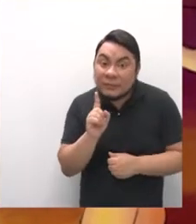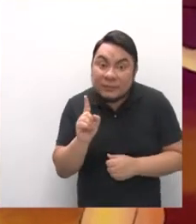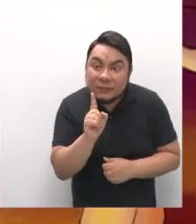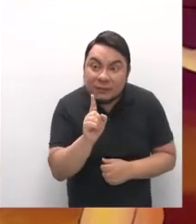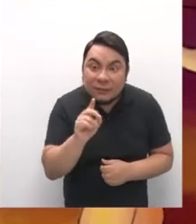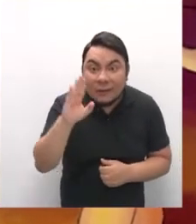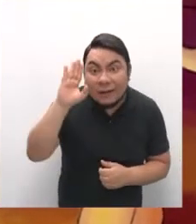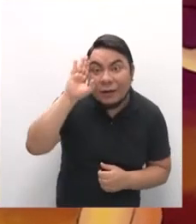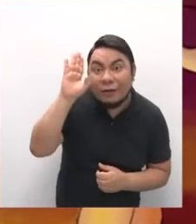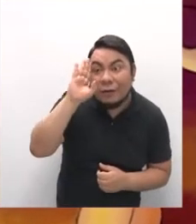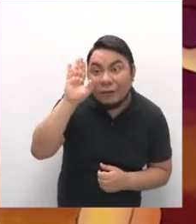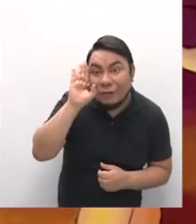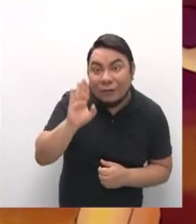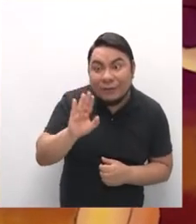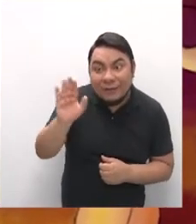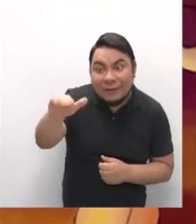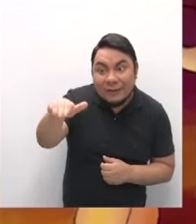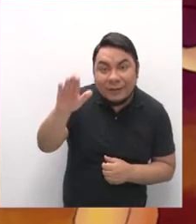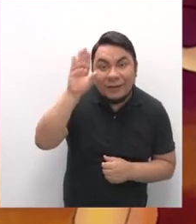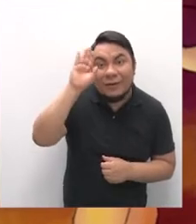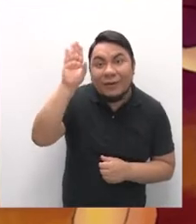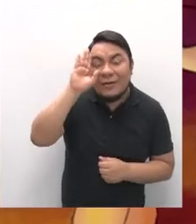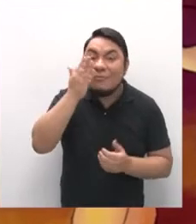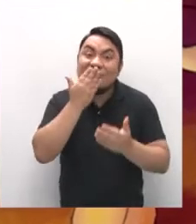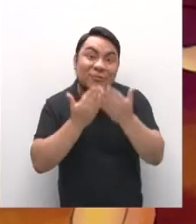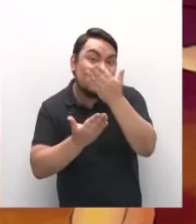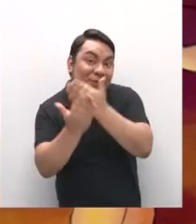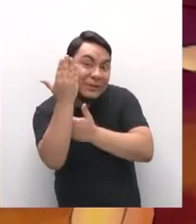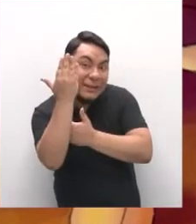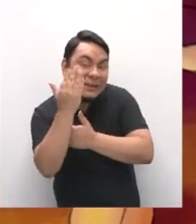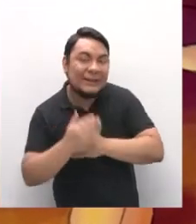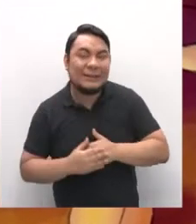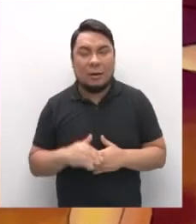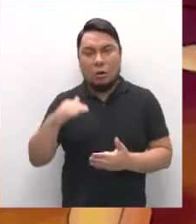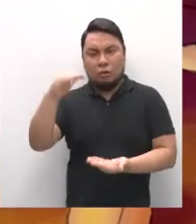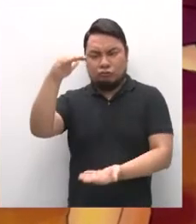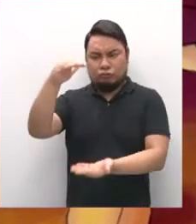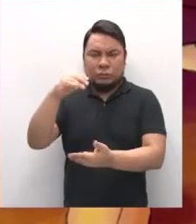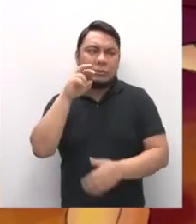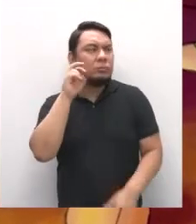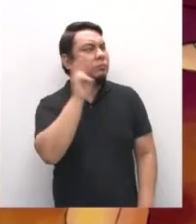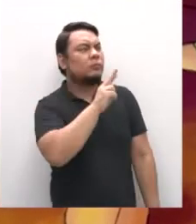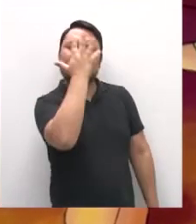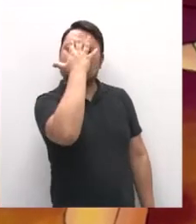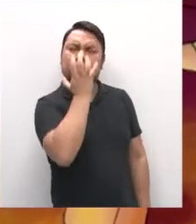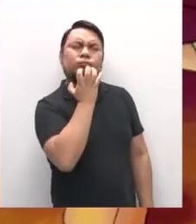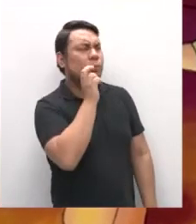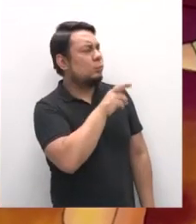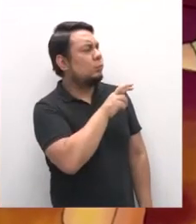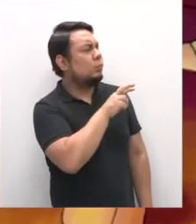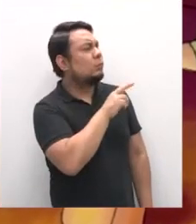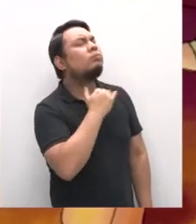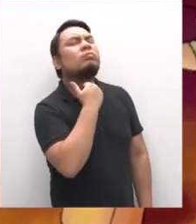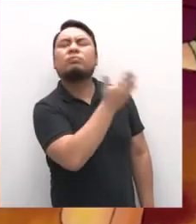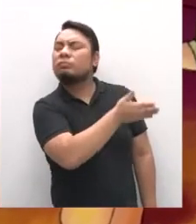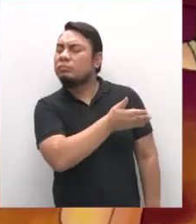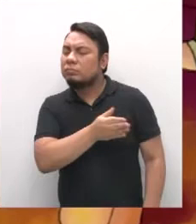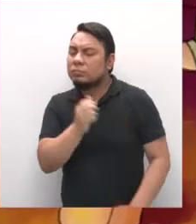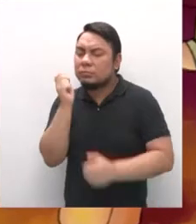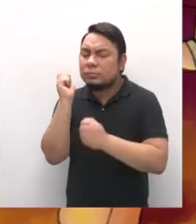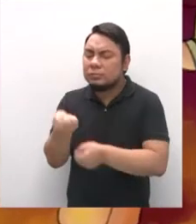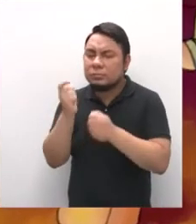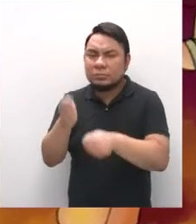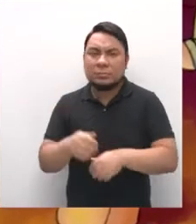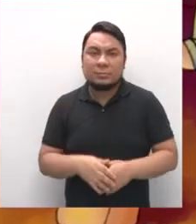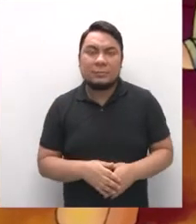hombrecito. ¡Buenos días! El hombrecito lo miró enojado y siguió trabajando.